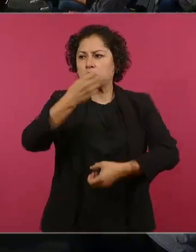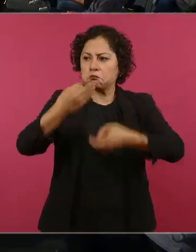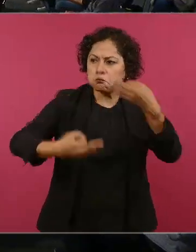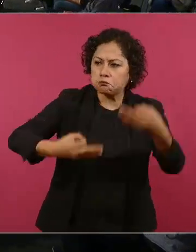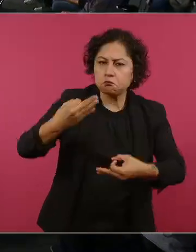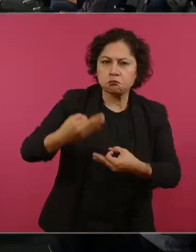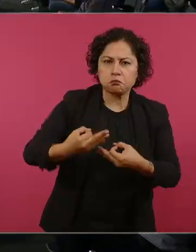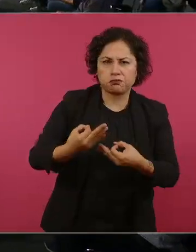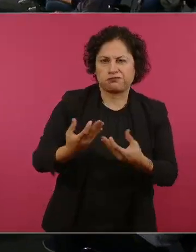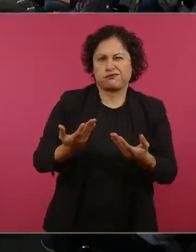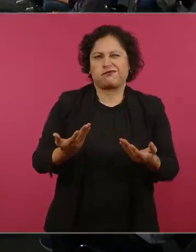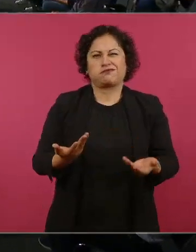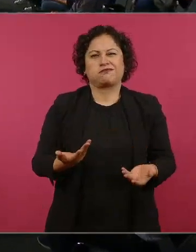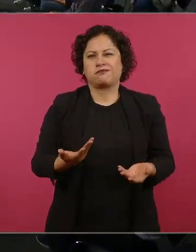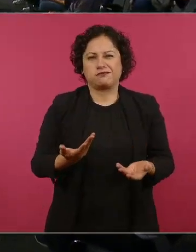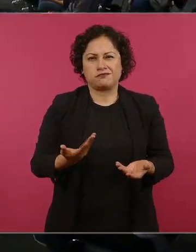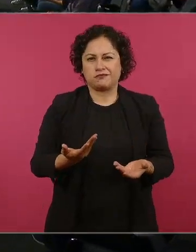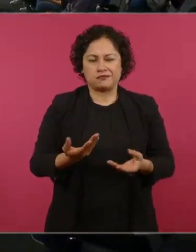sino